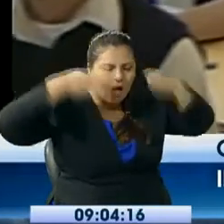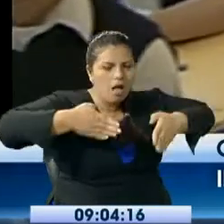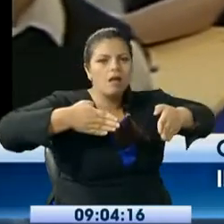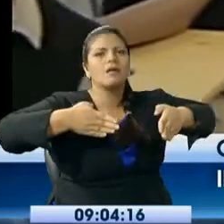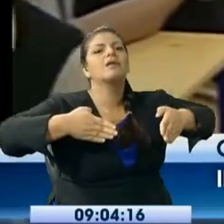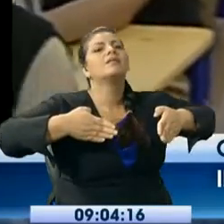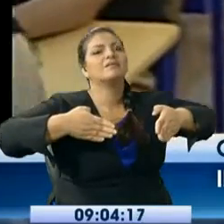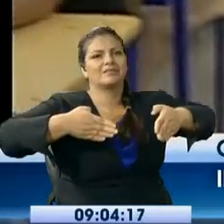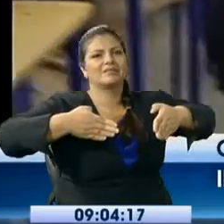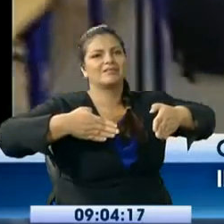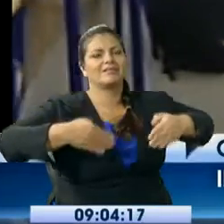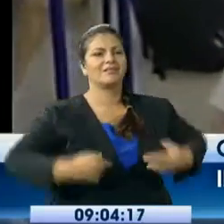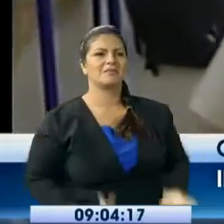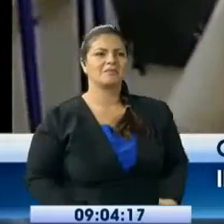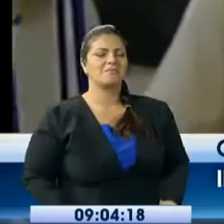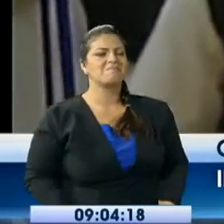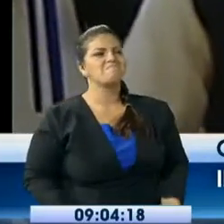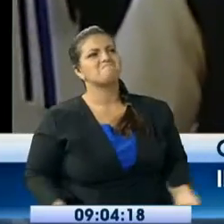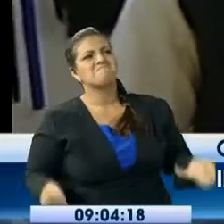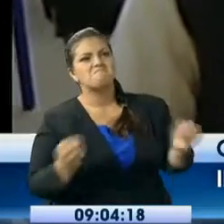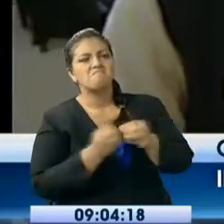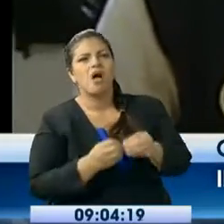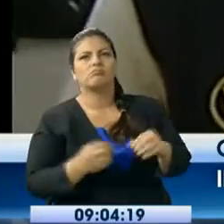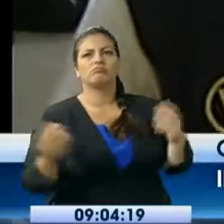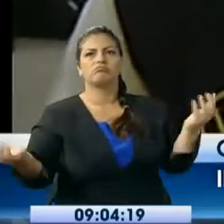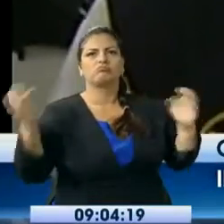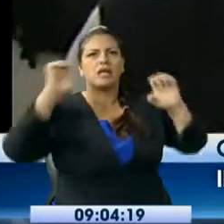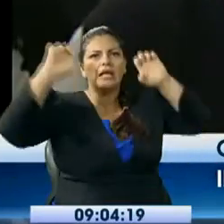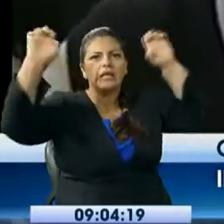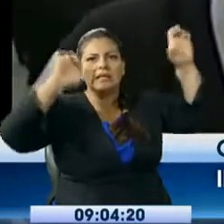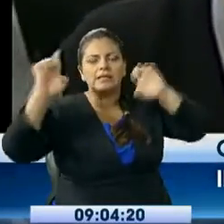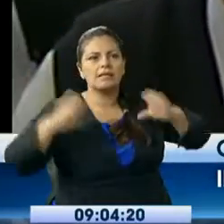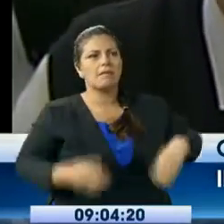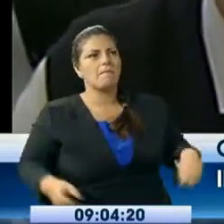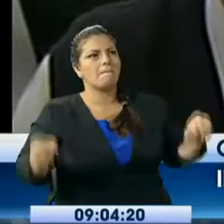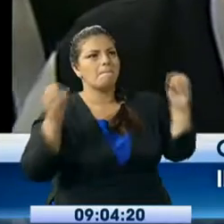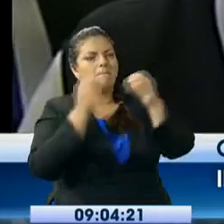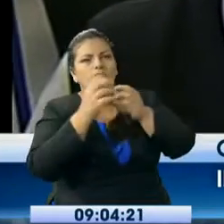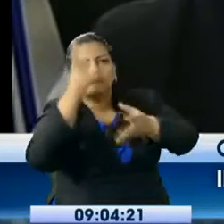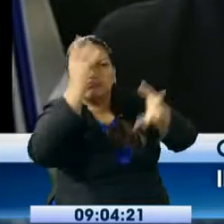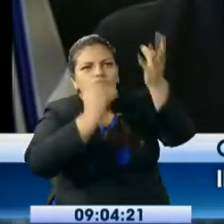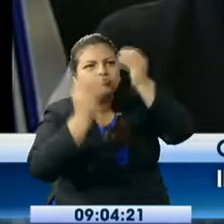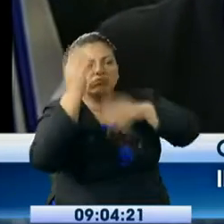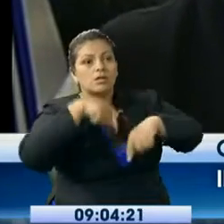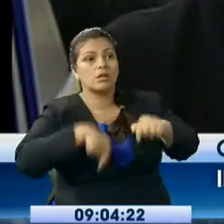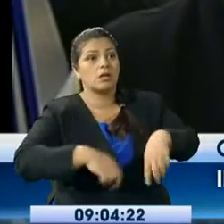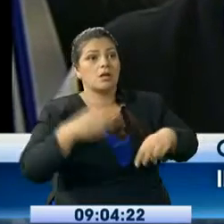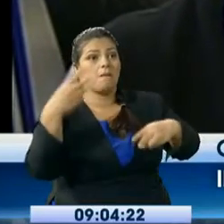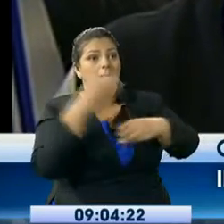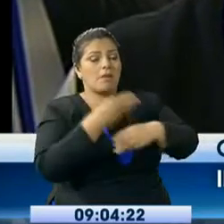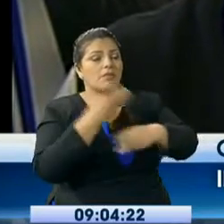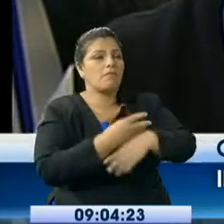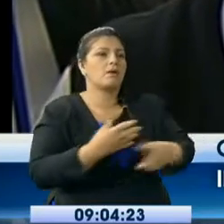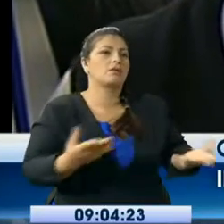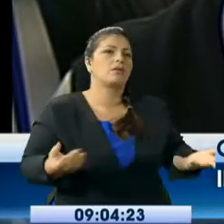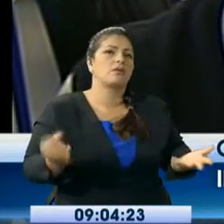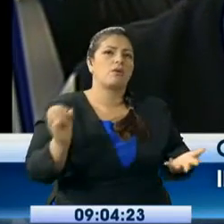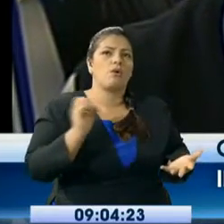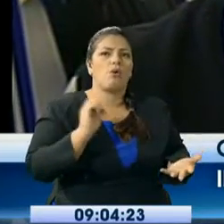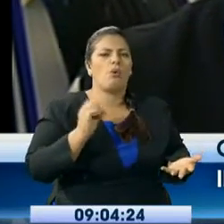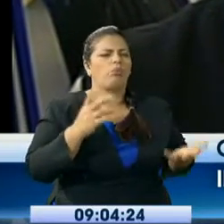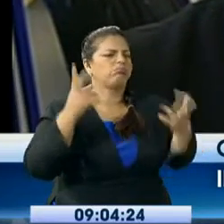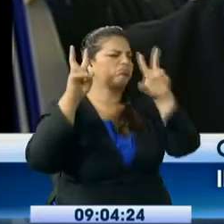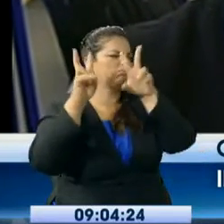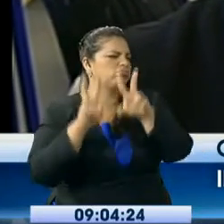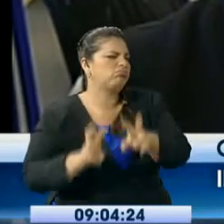a desarrollar también nuevas formas de metodología en que son desarrollo en este caso de las matemáticas o también otro tipo de materias que nos